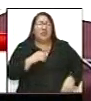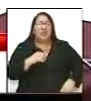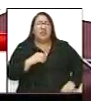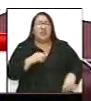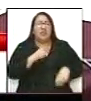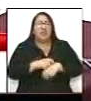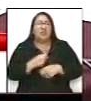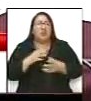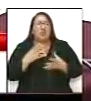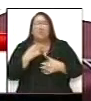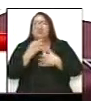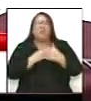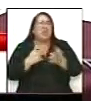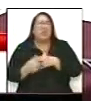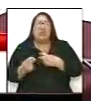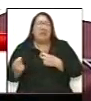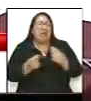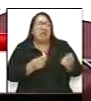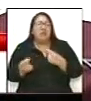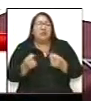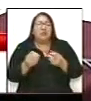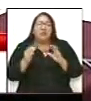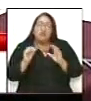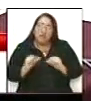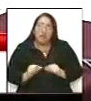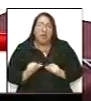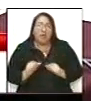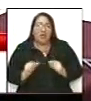la improvisación sea la regla y